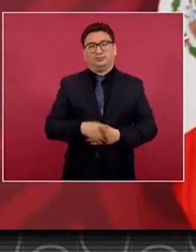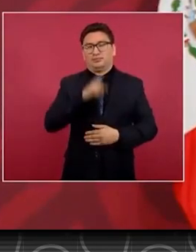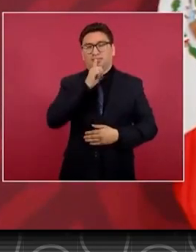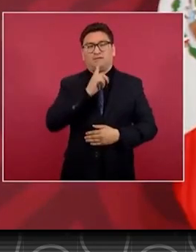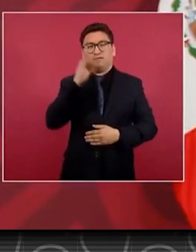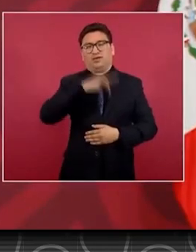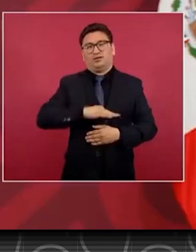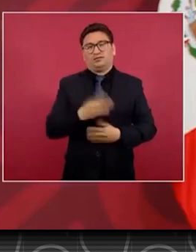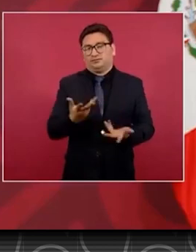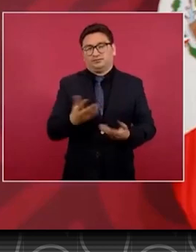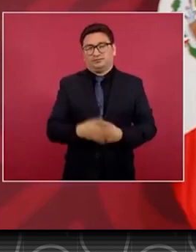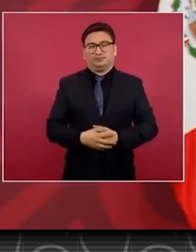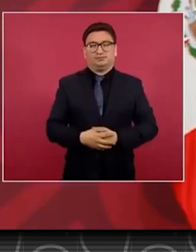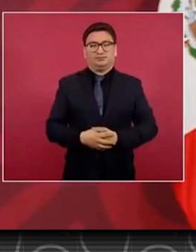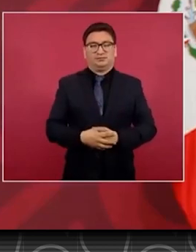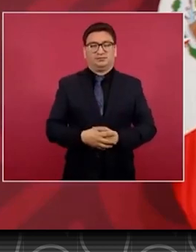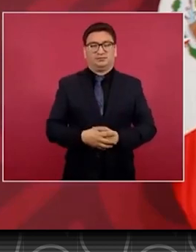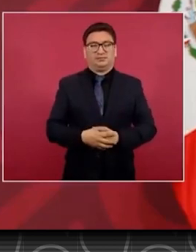un avión.